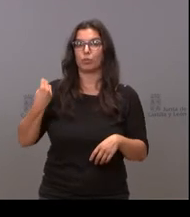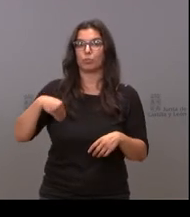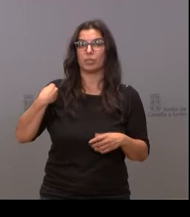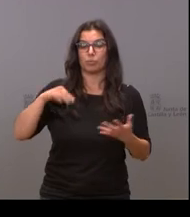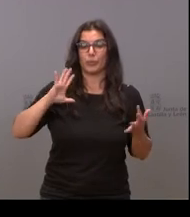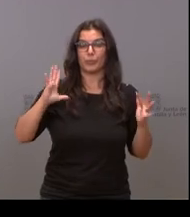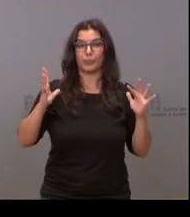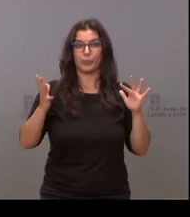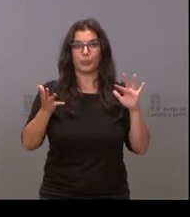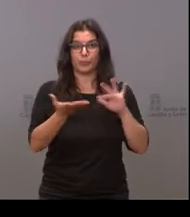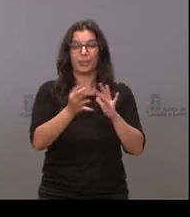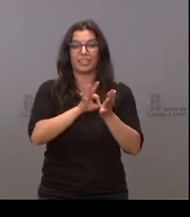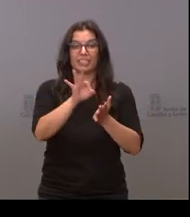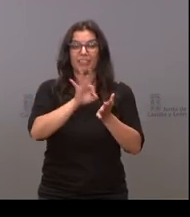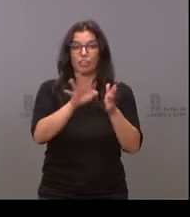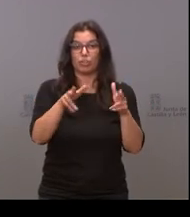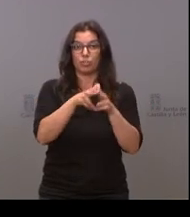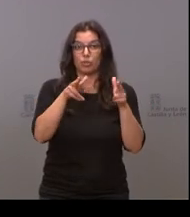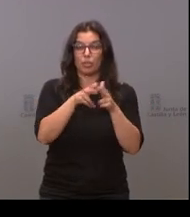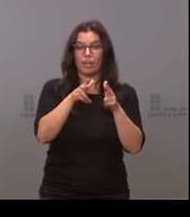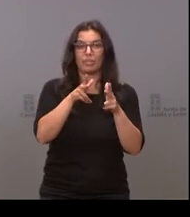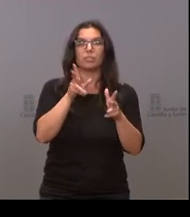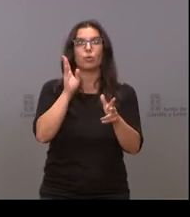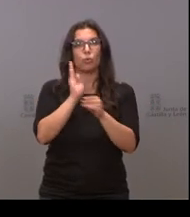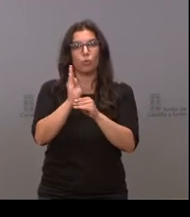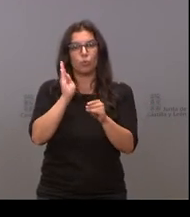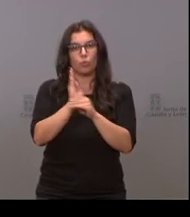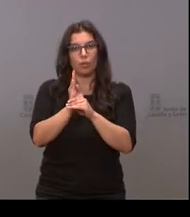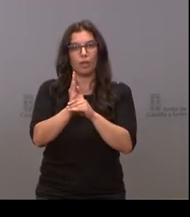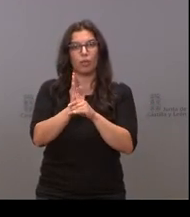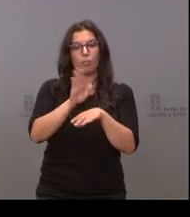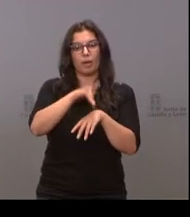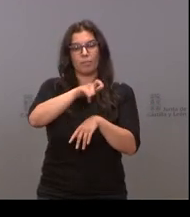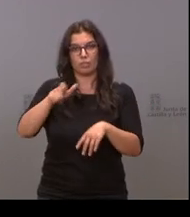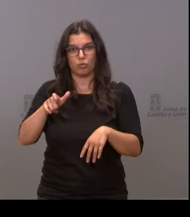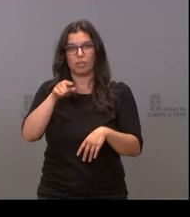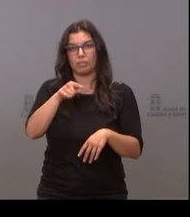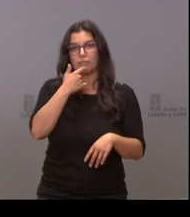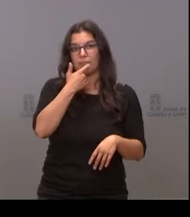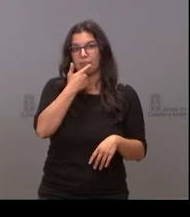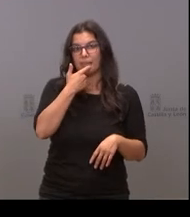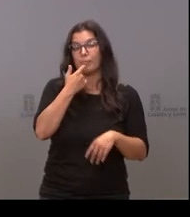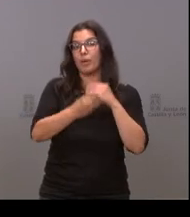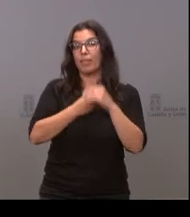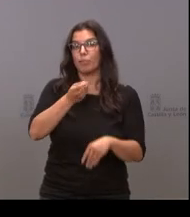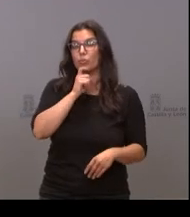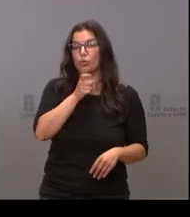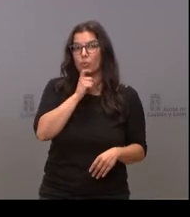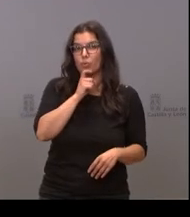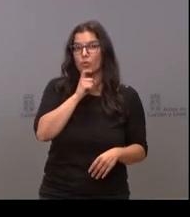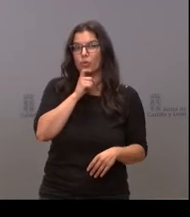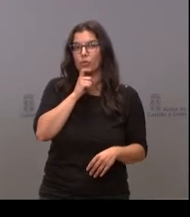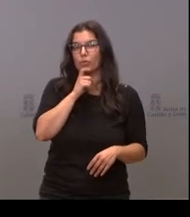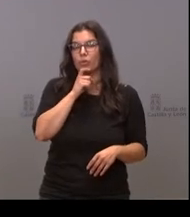de los servicios sociales el cuidado a las personas pero haciéndolo con la